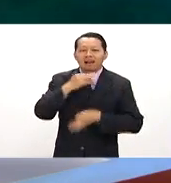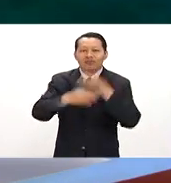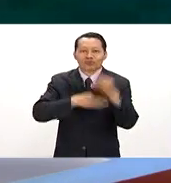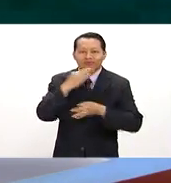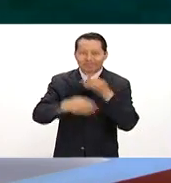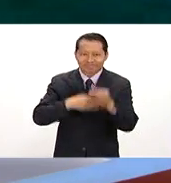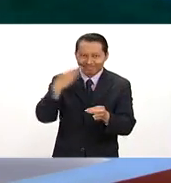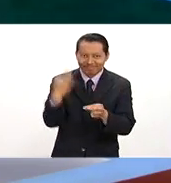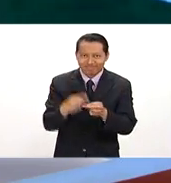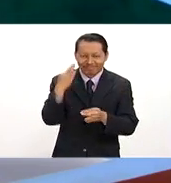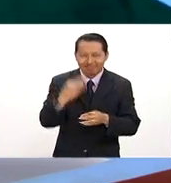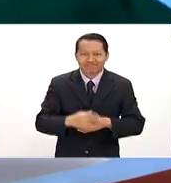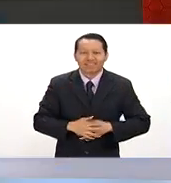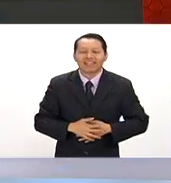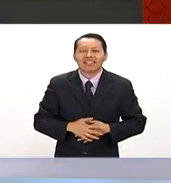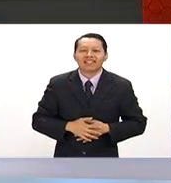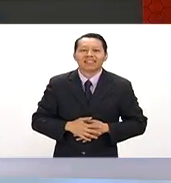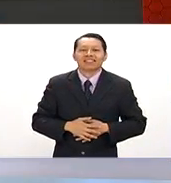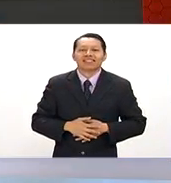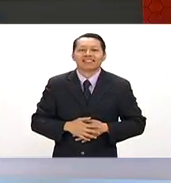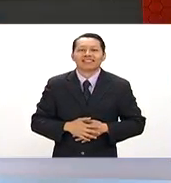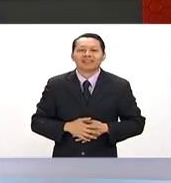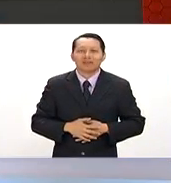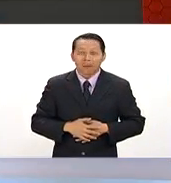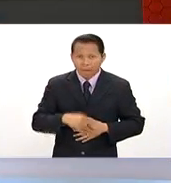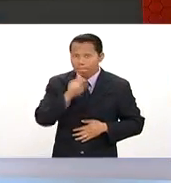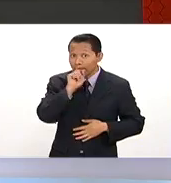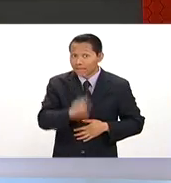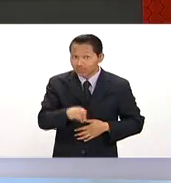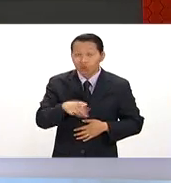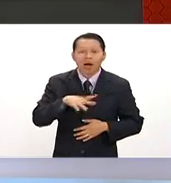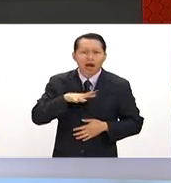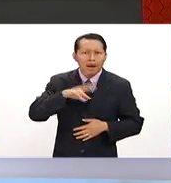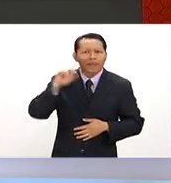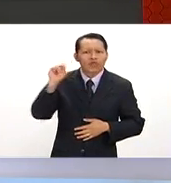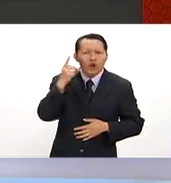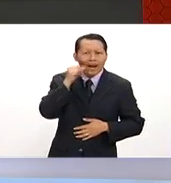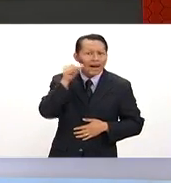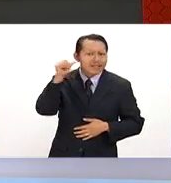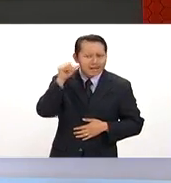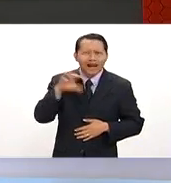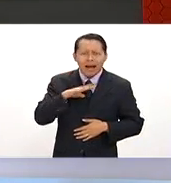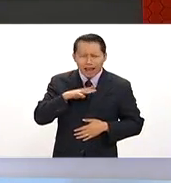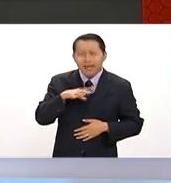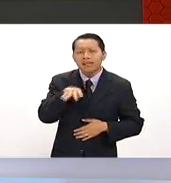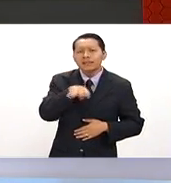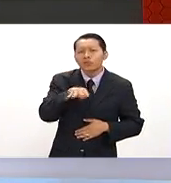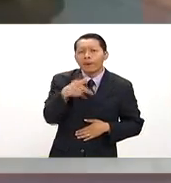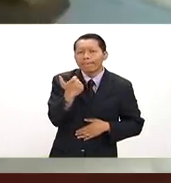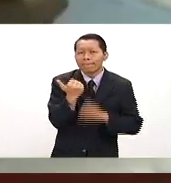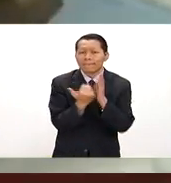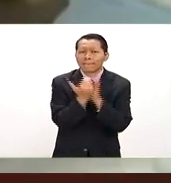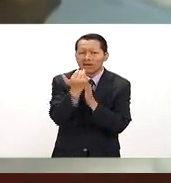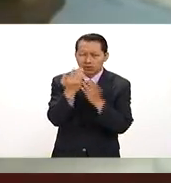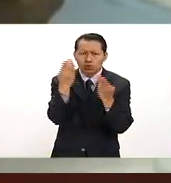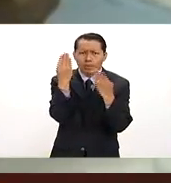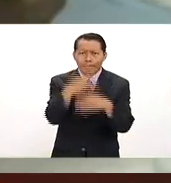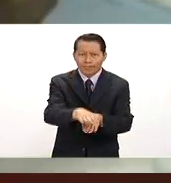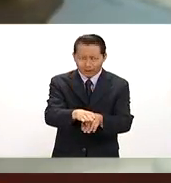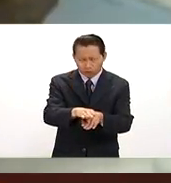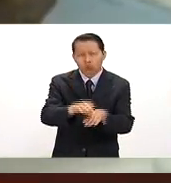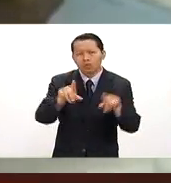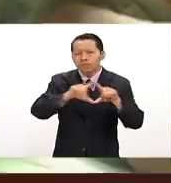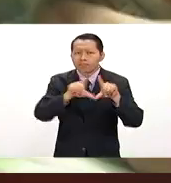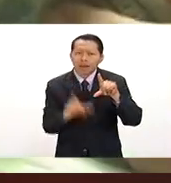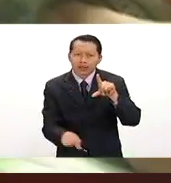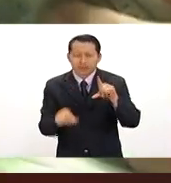la noticia al día. Así es, el dólar ayer superó la barrera de los 19 pesos en los bancos del país,